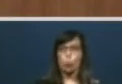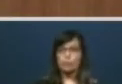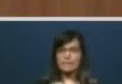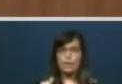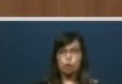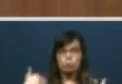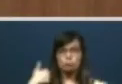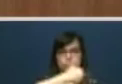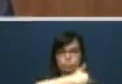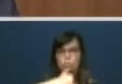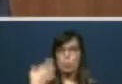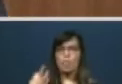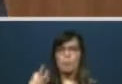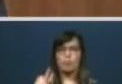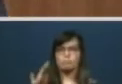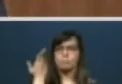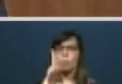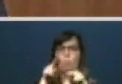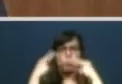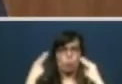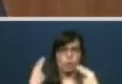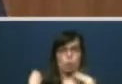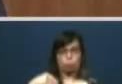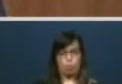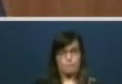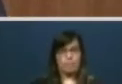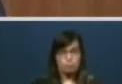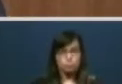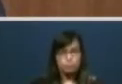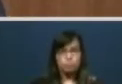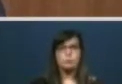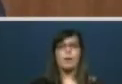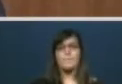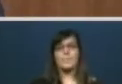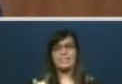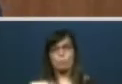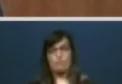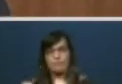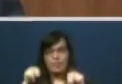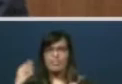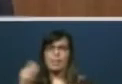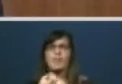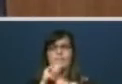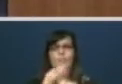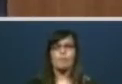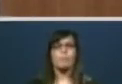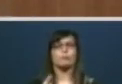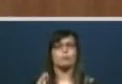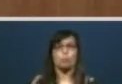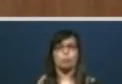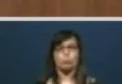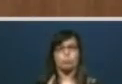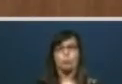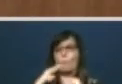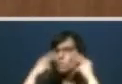declaración de bienes no sólo en el momento del acceso sino también en el momento del abandono de su cargo información que será publicada en el bocyl